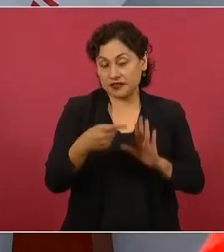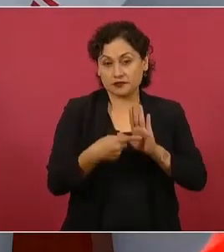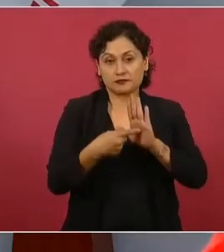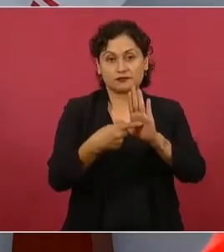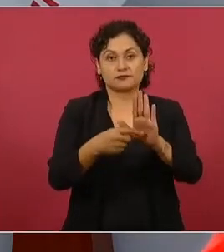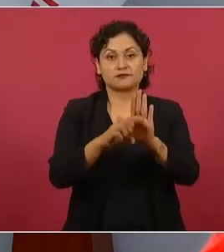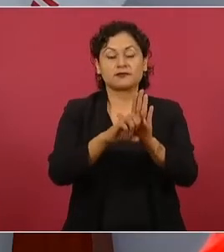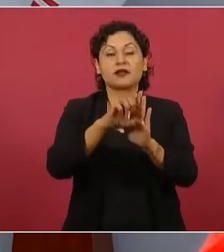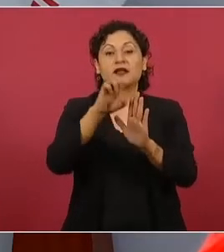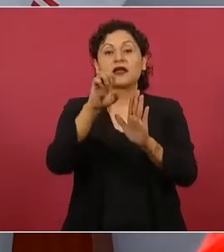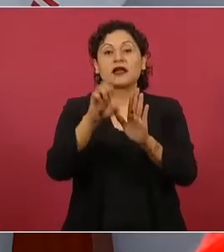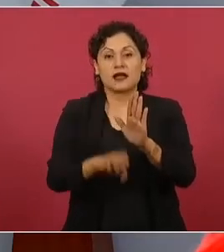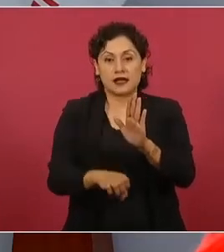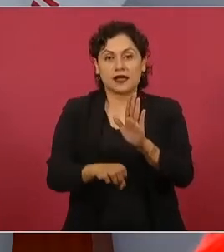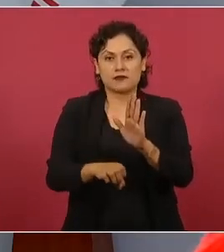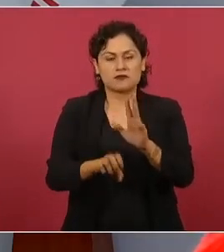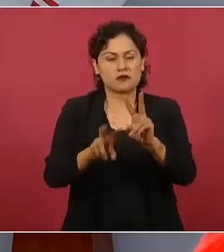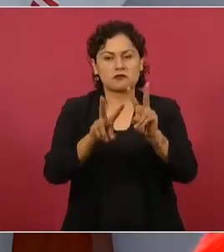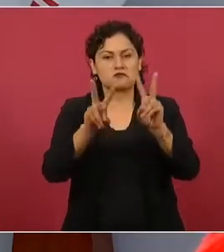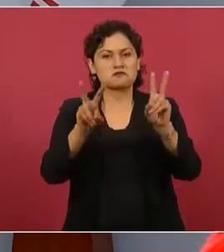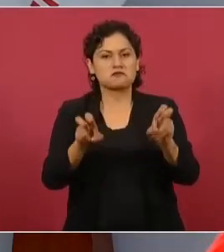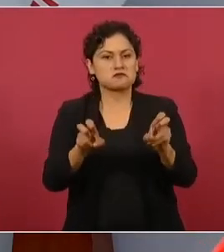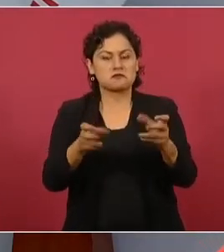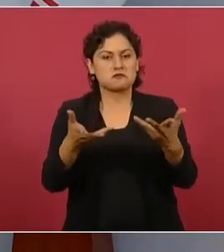de participación